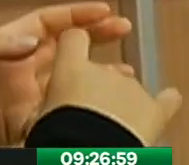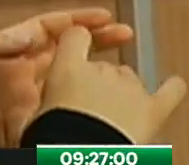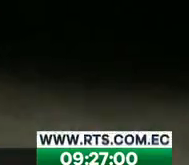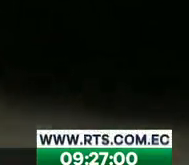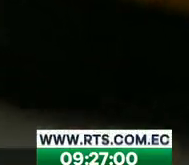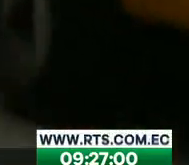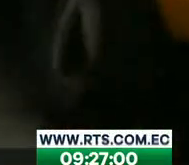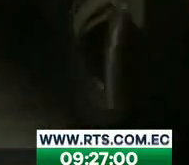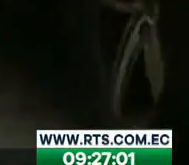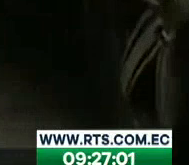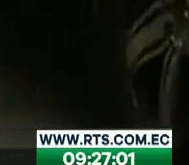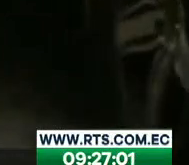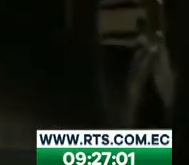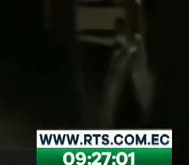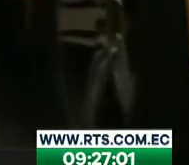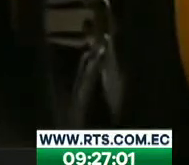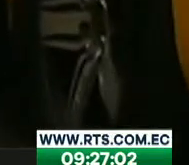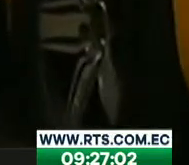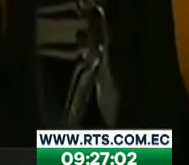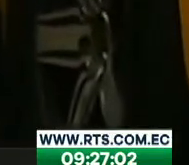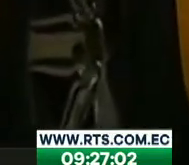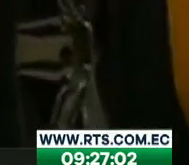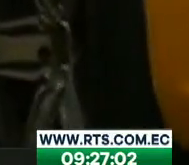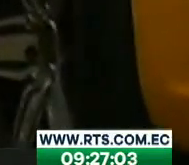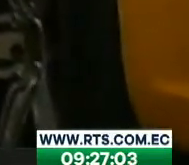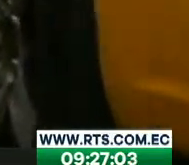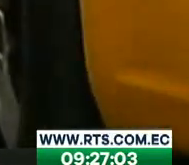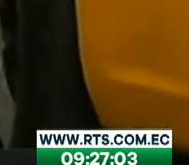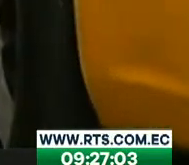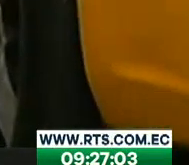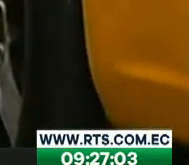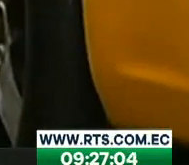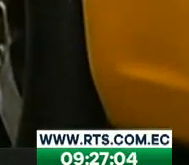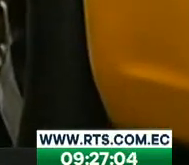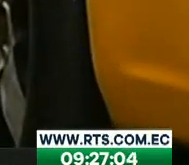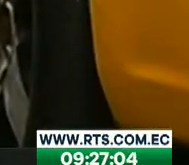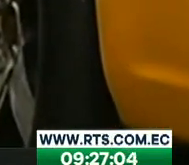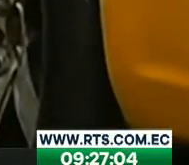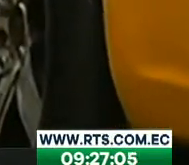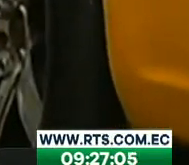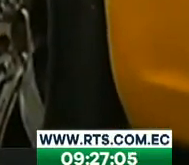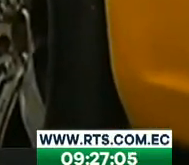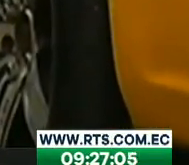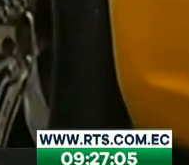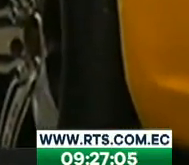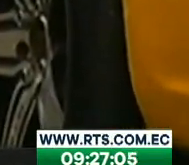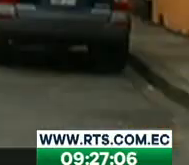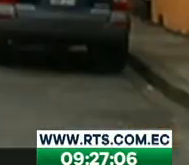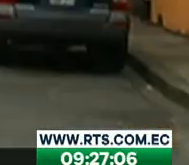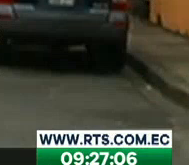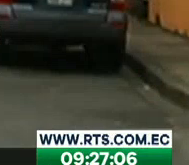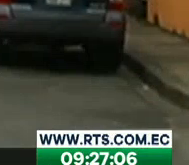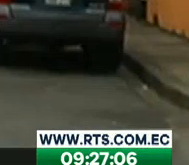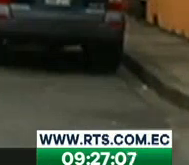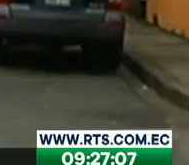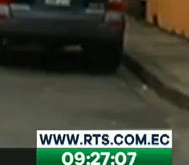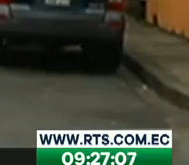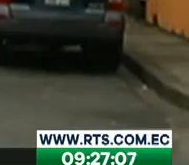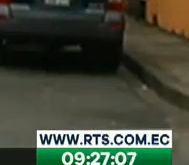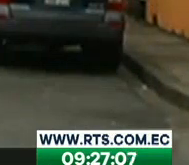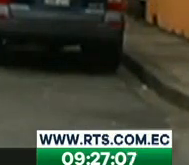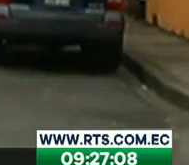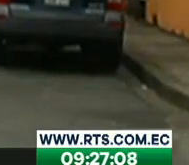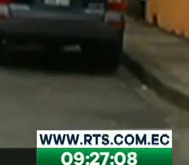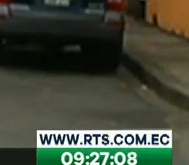vida, aunque tras esta amarga experiencia, aseguran que tomarán estrictas medidas de seguridad porque la delincuencia